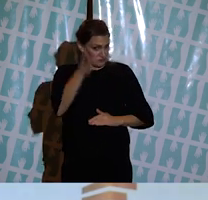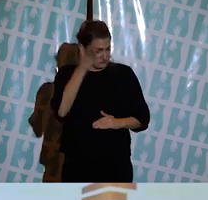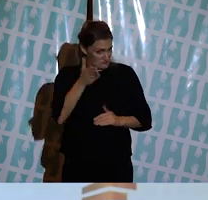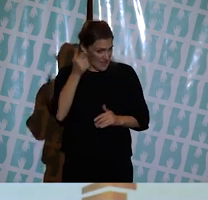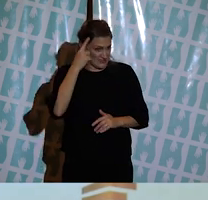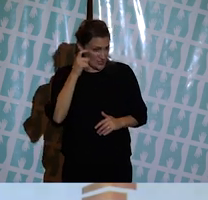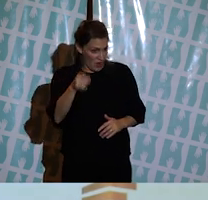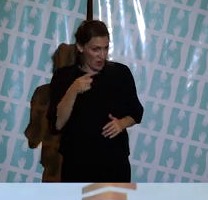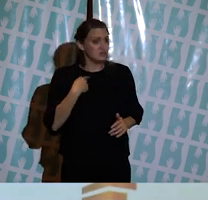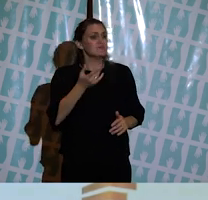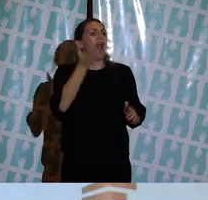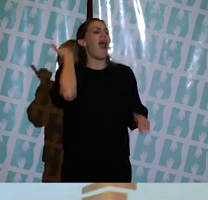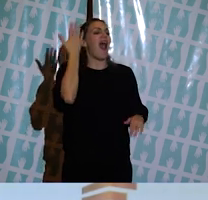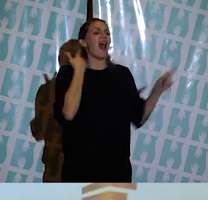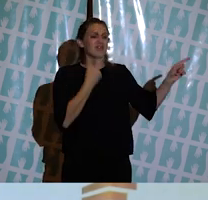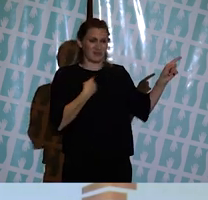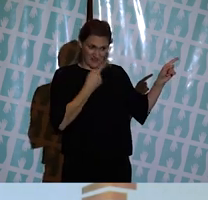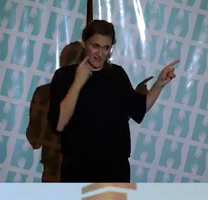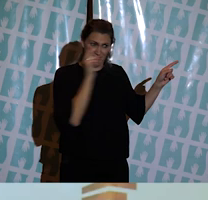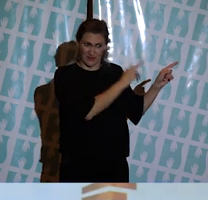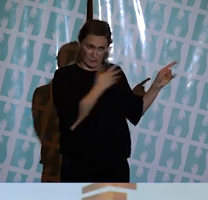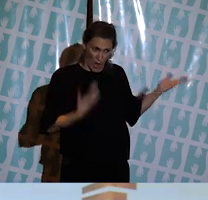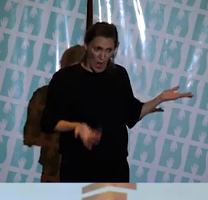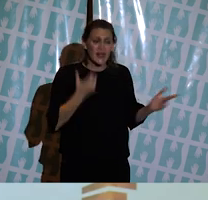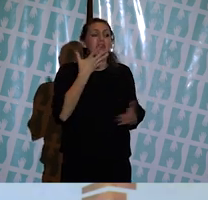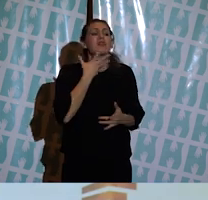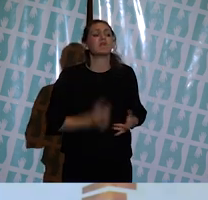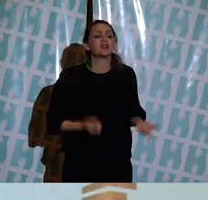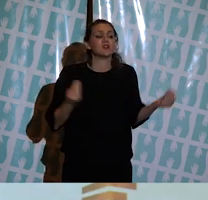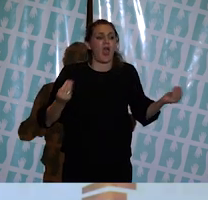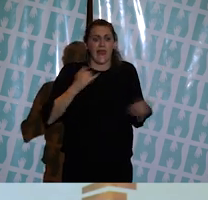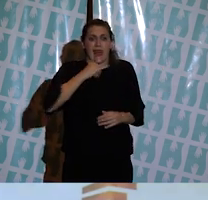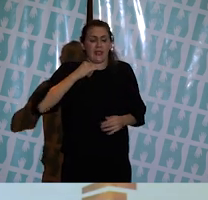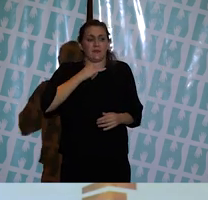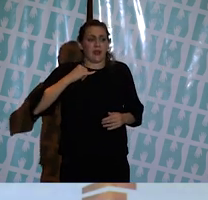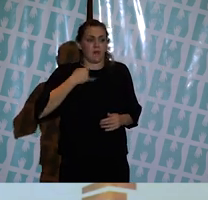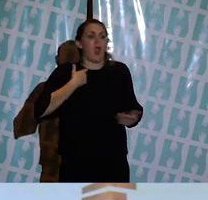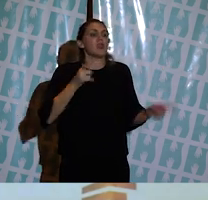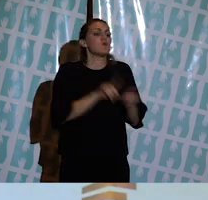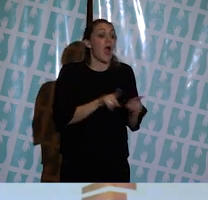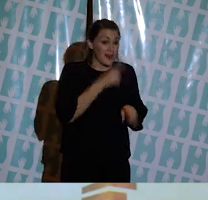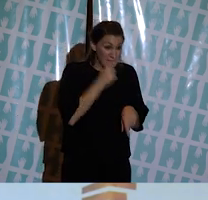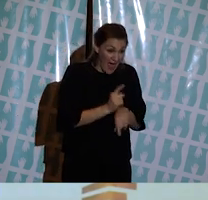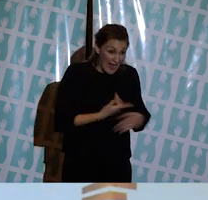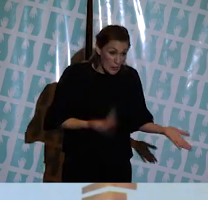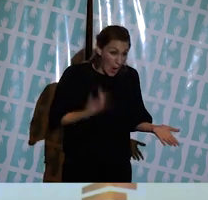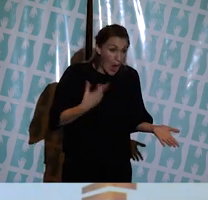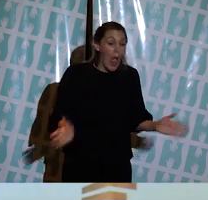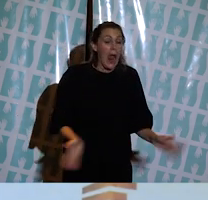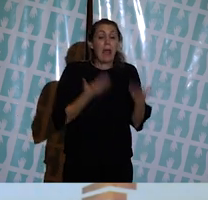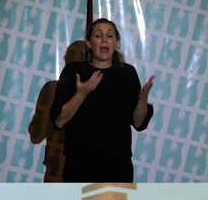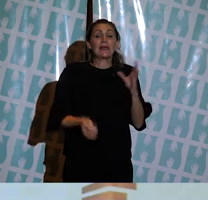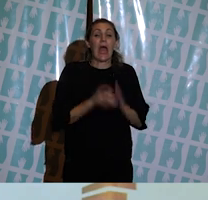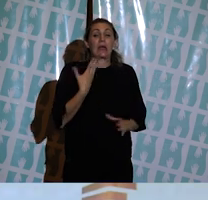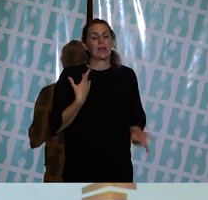La vimos recién, que puede agravar una depresión. Si vos tenés alguna situación negativa, como el perrito, pero a la mañana te levantás y digo no hago